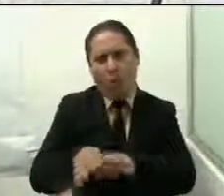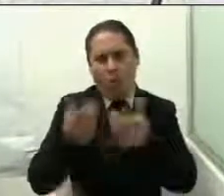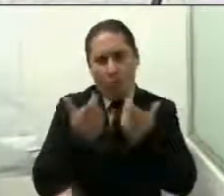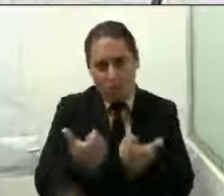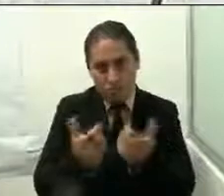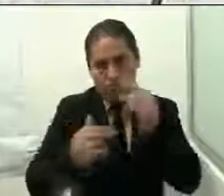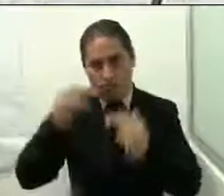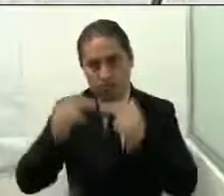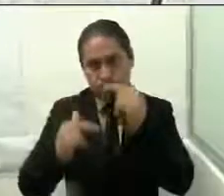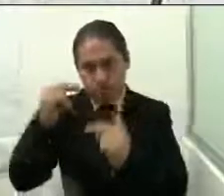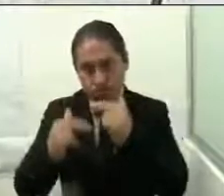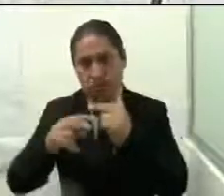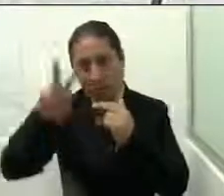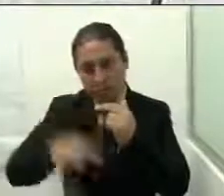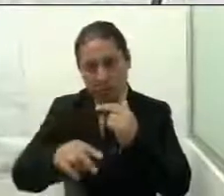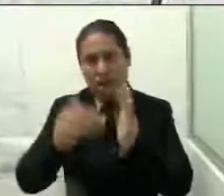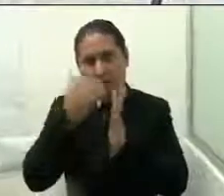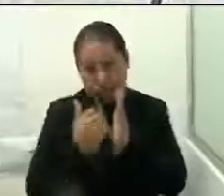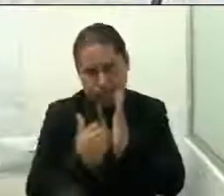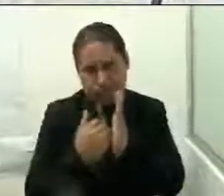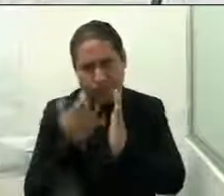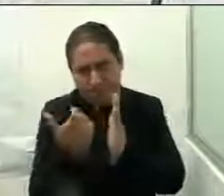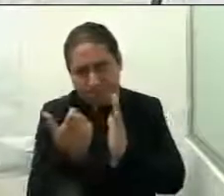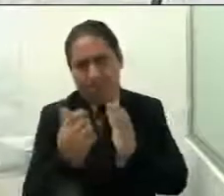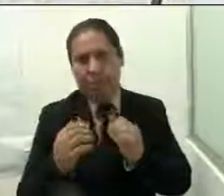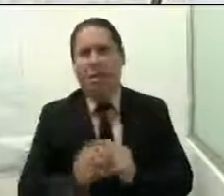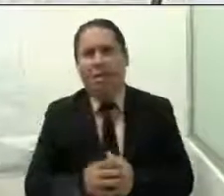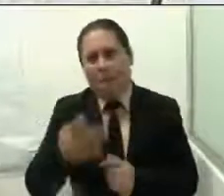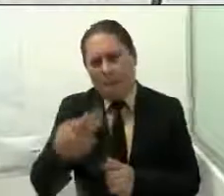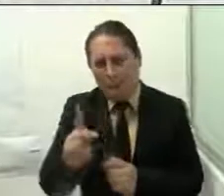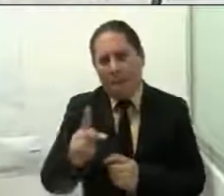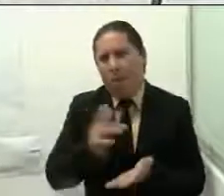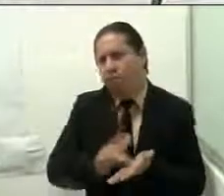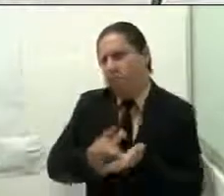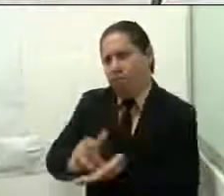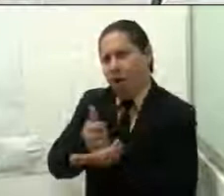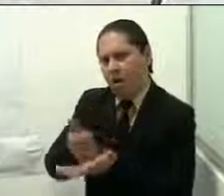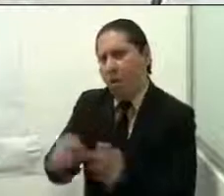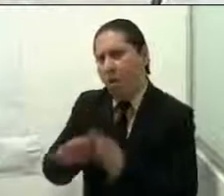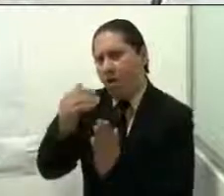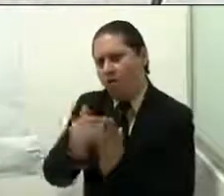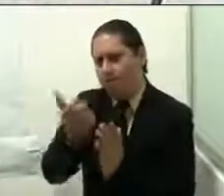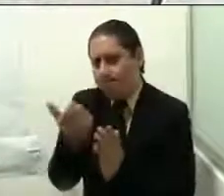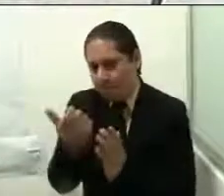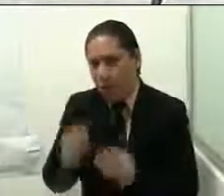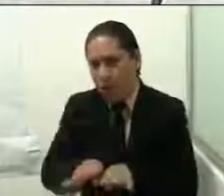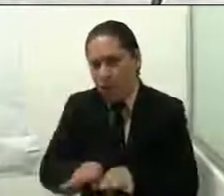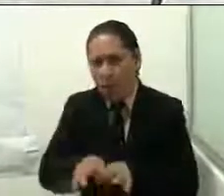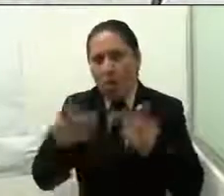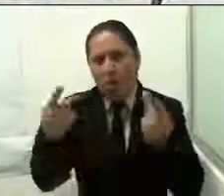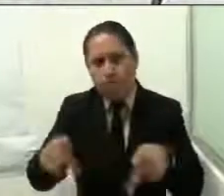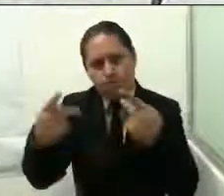protege y garantiza un precio mínimo a los productores este este esquema garantizó la venta